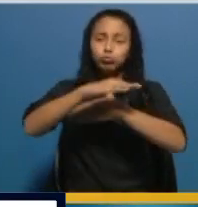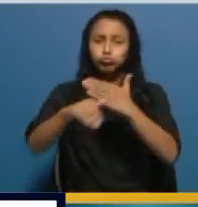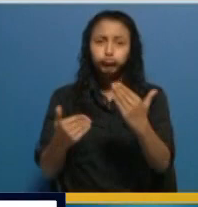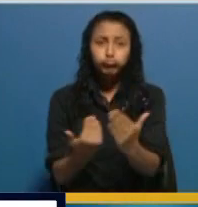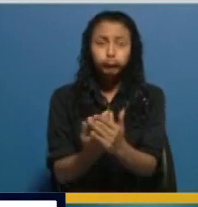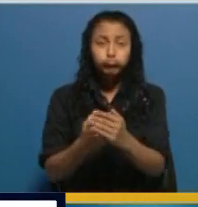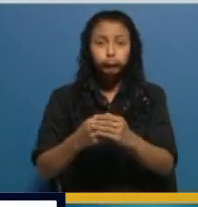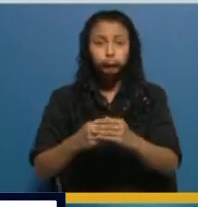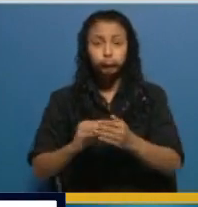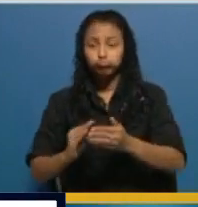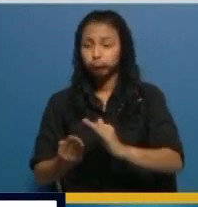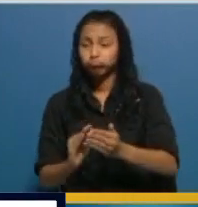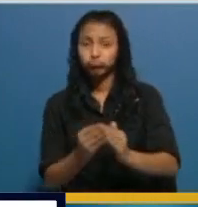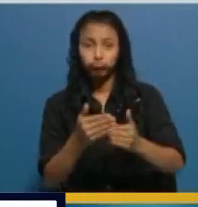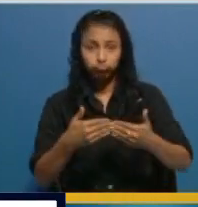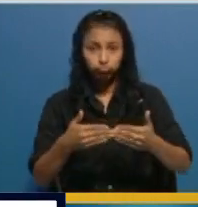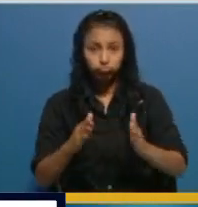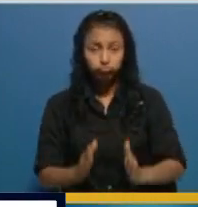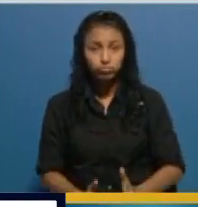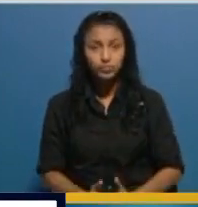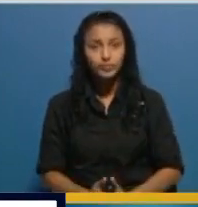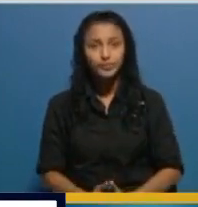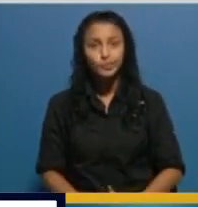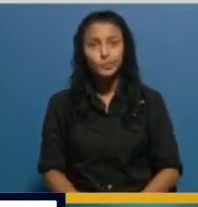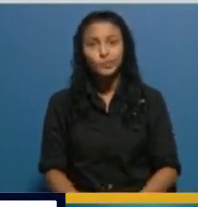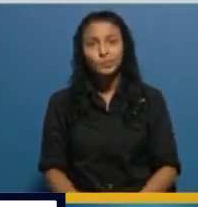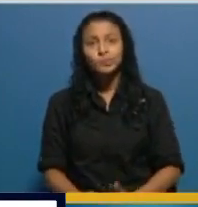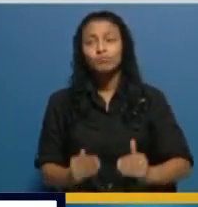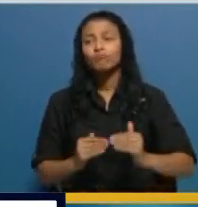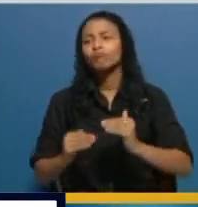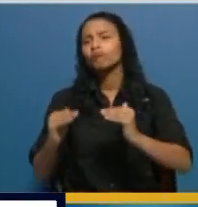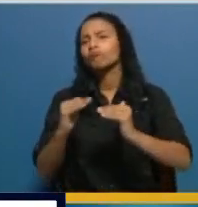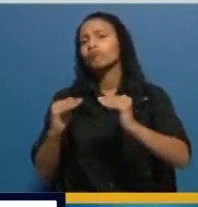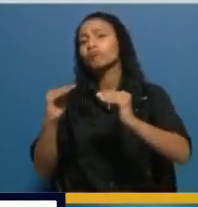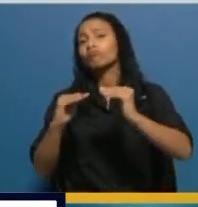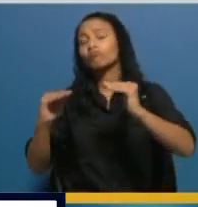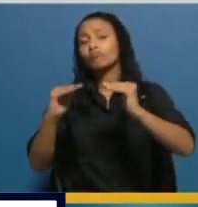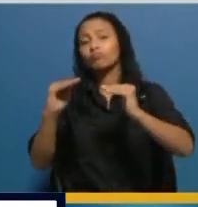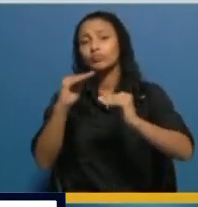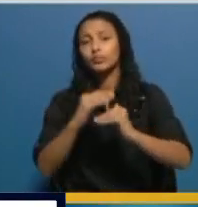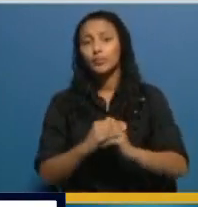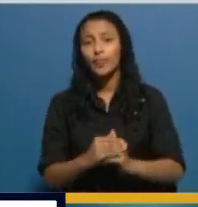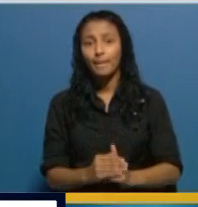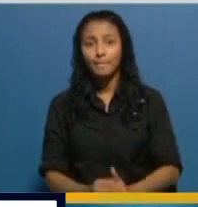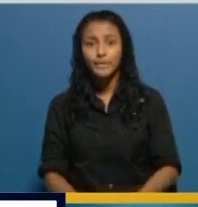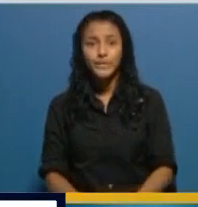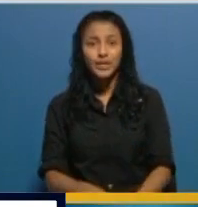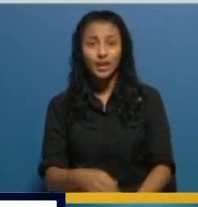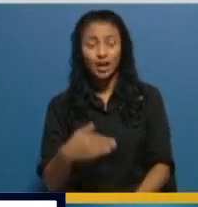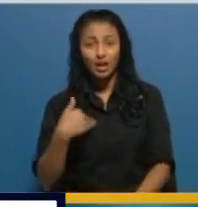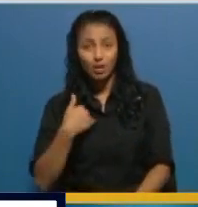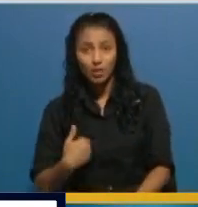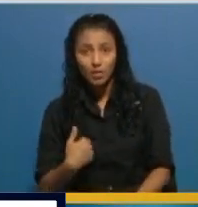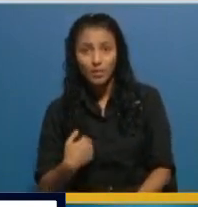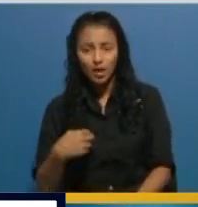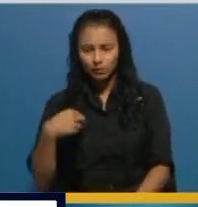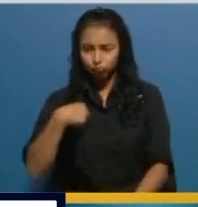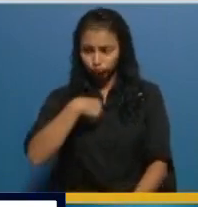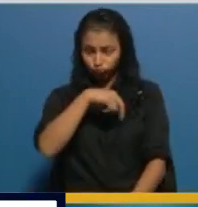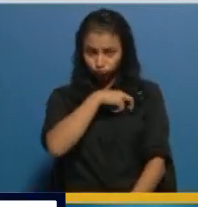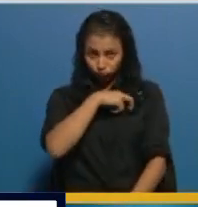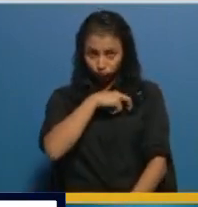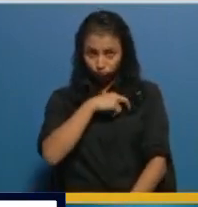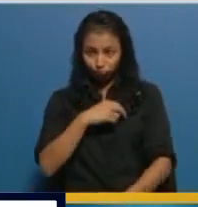y no para unos pocos de ese tamaño de la inmensa tarea en que a nombre de mi generación asumimos este compromiso